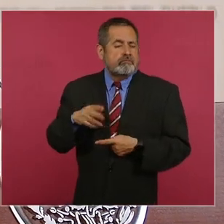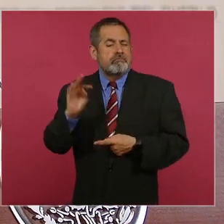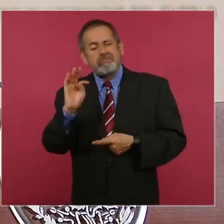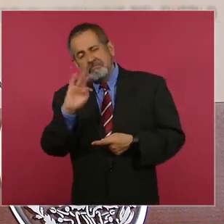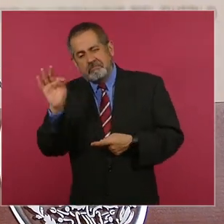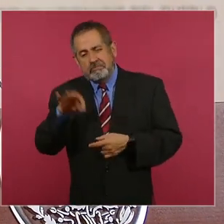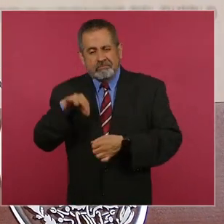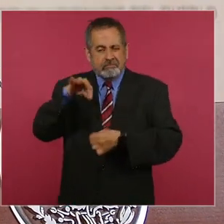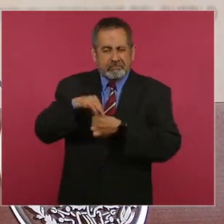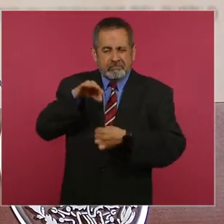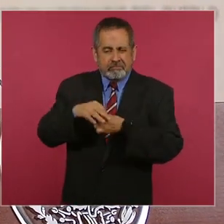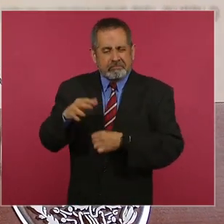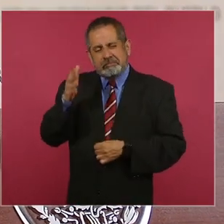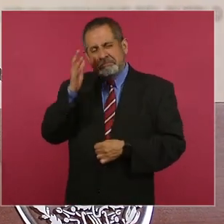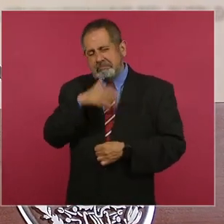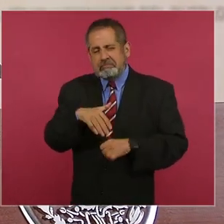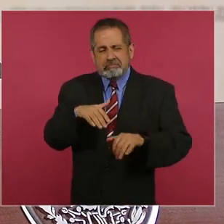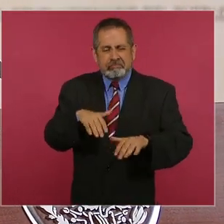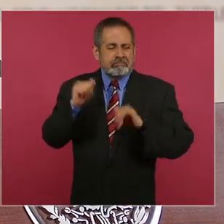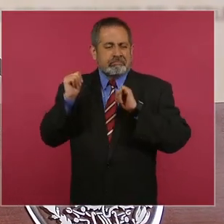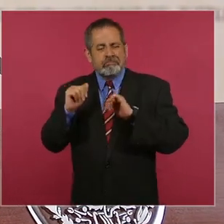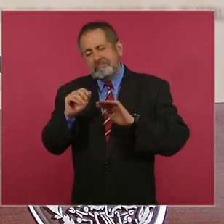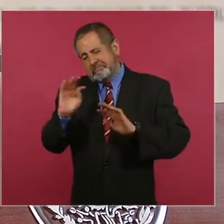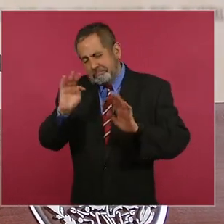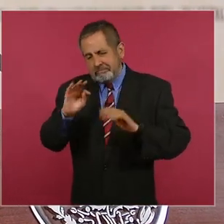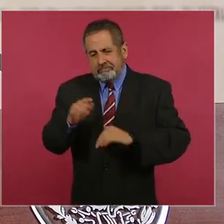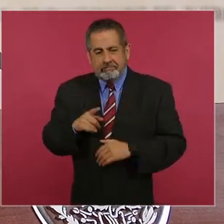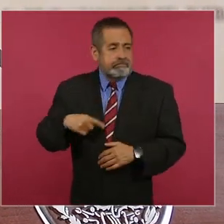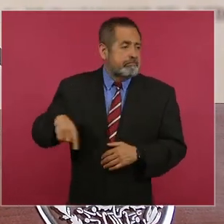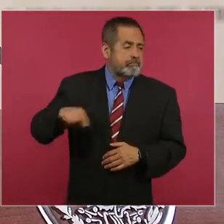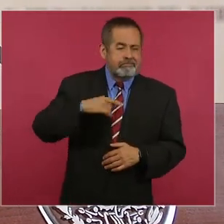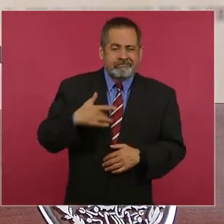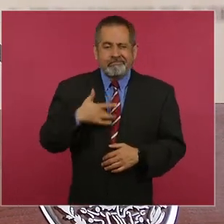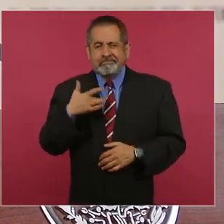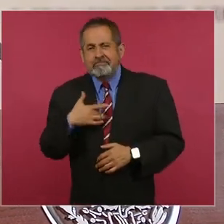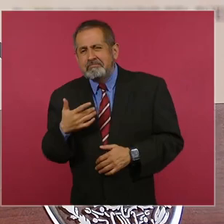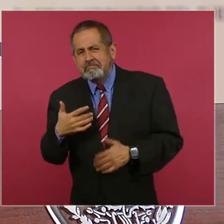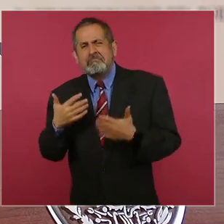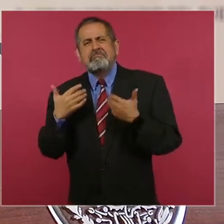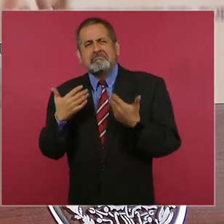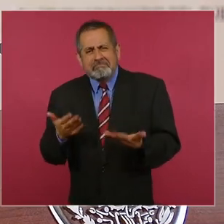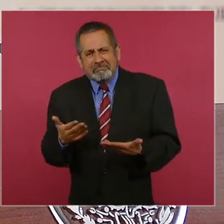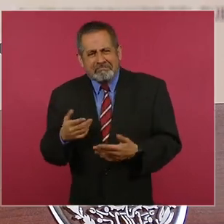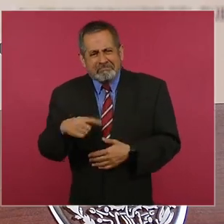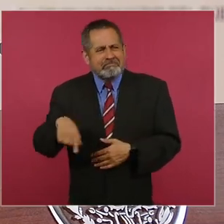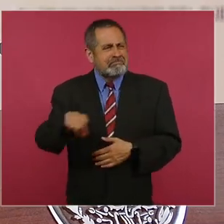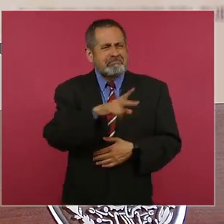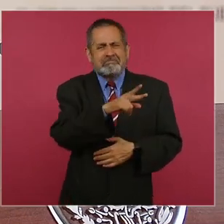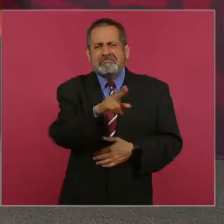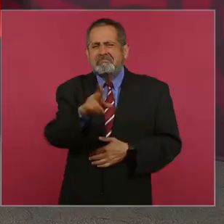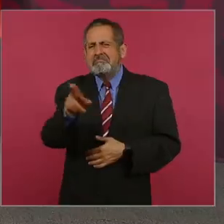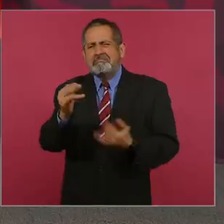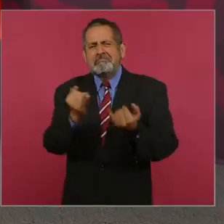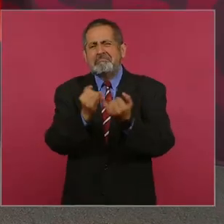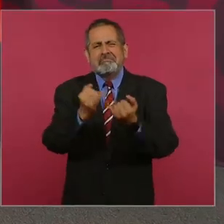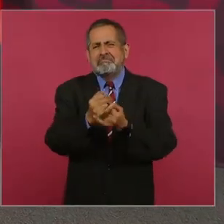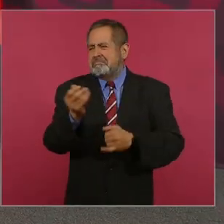ya sea porque siente que todos son iguales